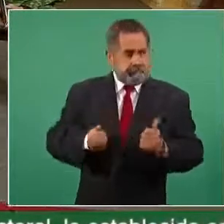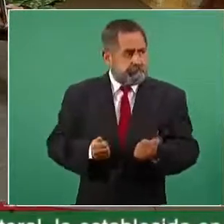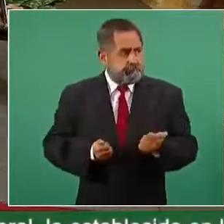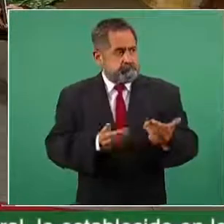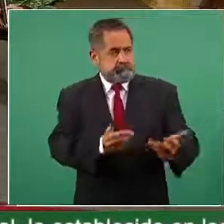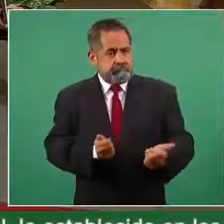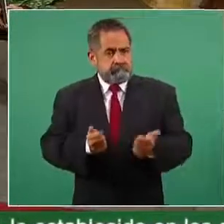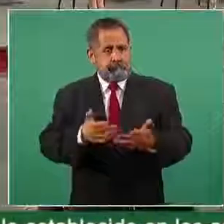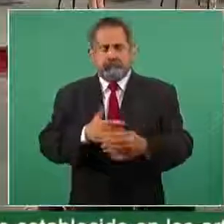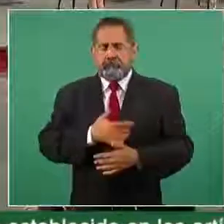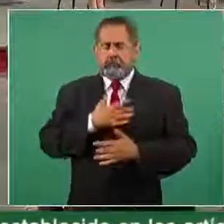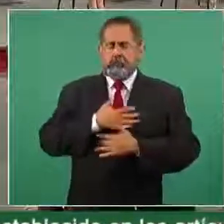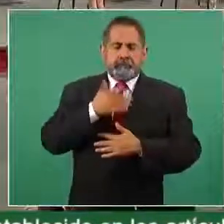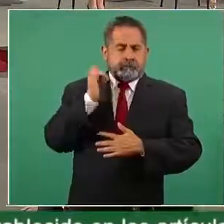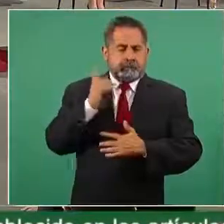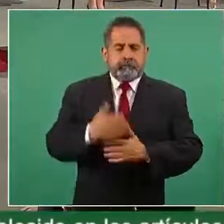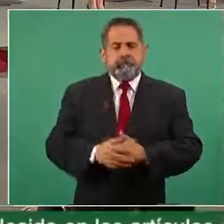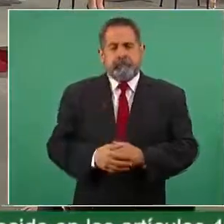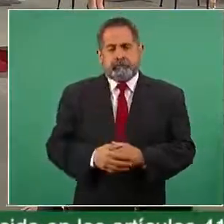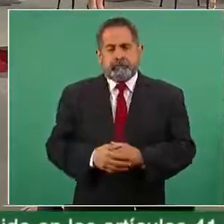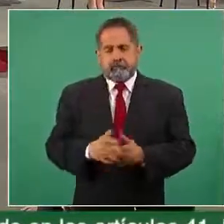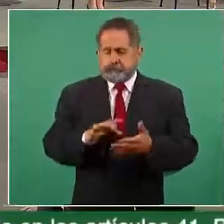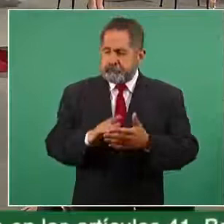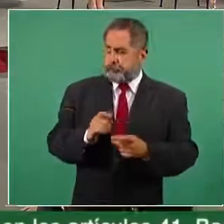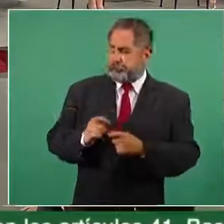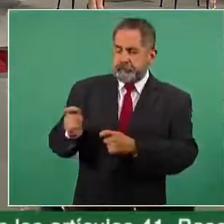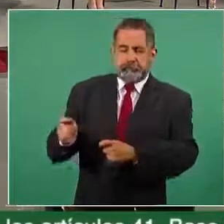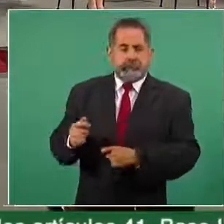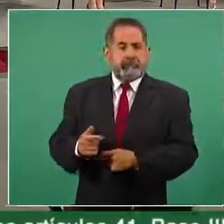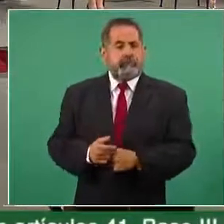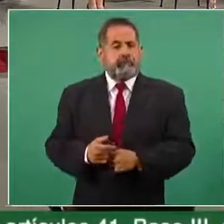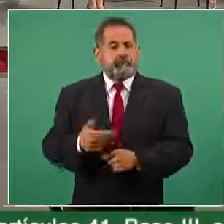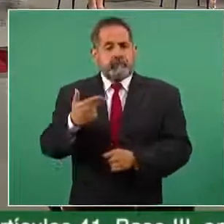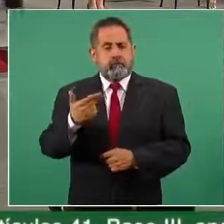la esperanza. Muchas gracias. Hugo.